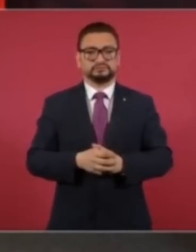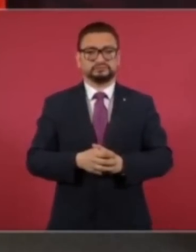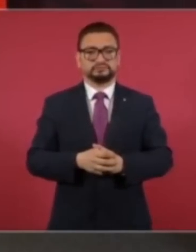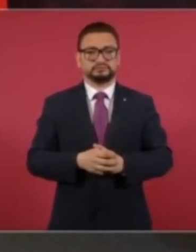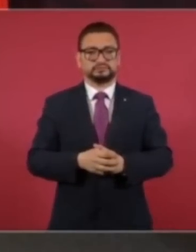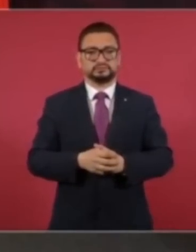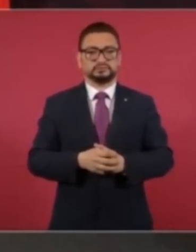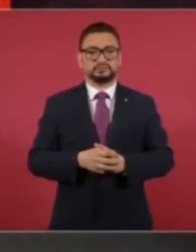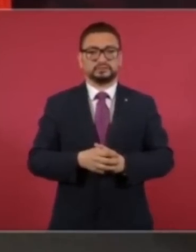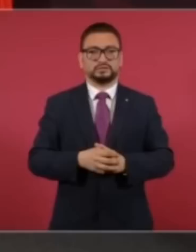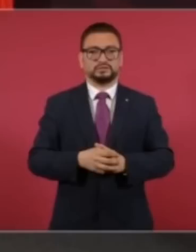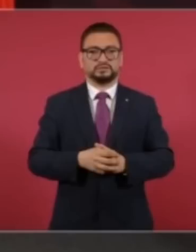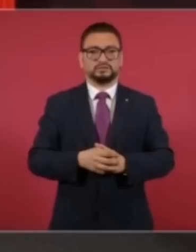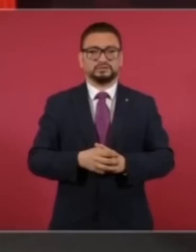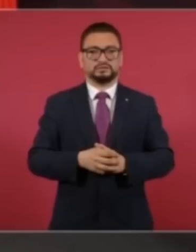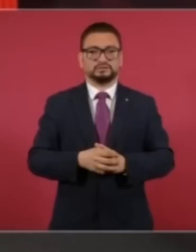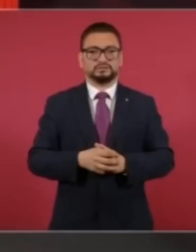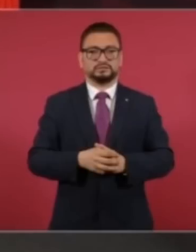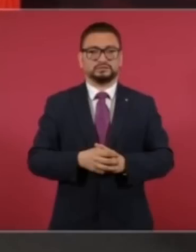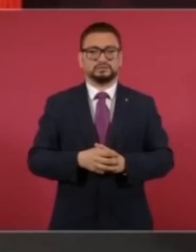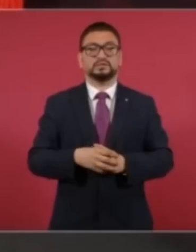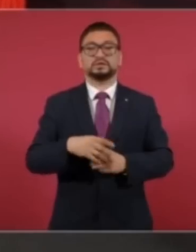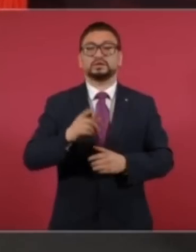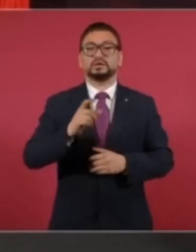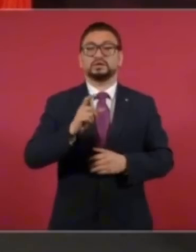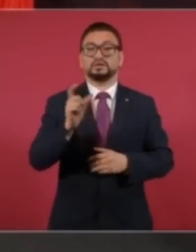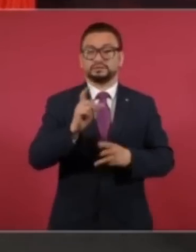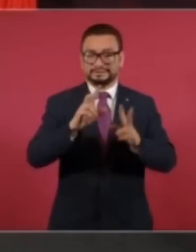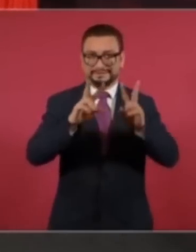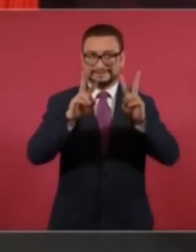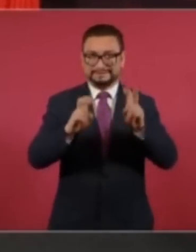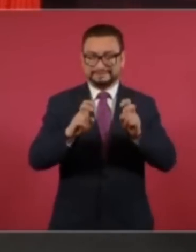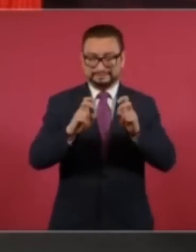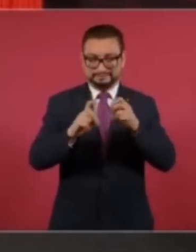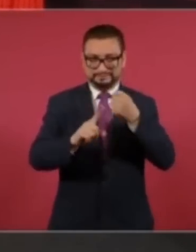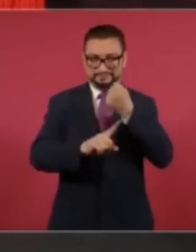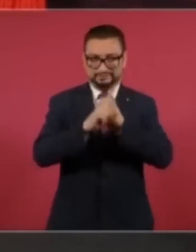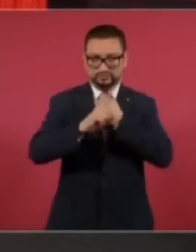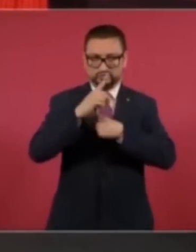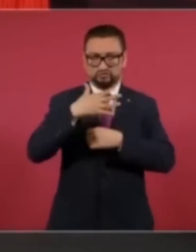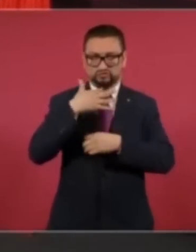en los primeros lugares, el problema de la corrupción.